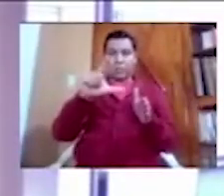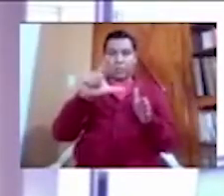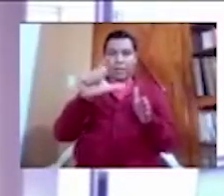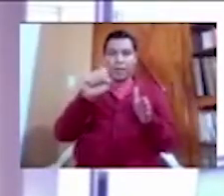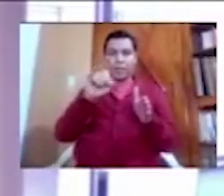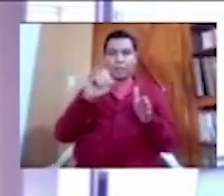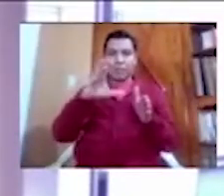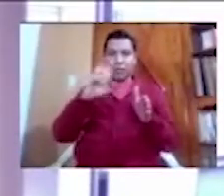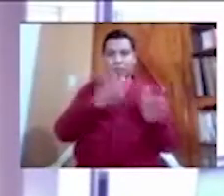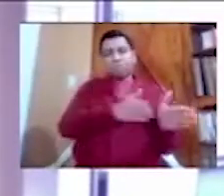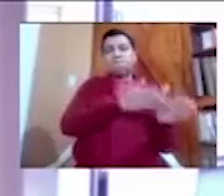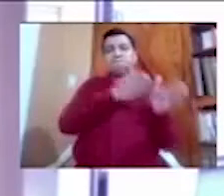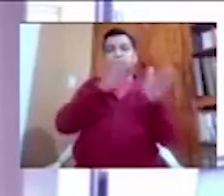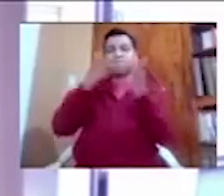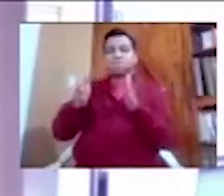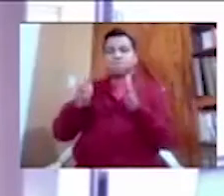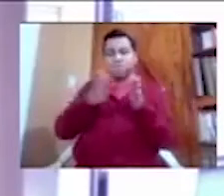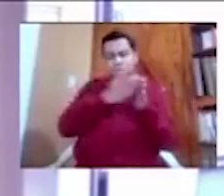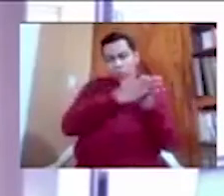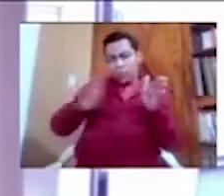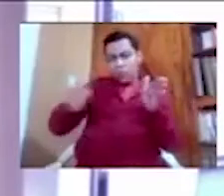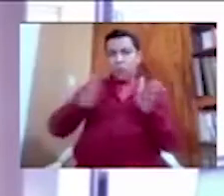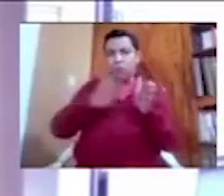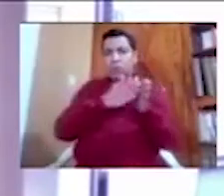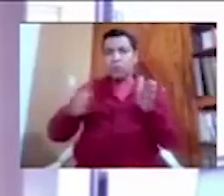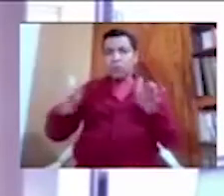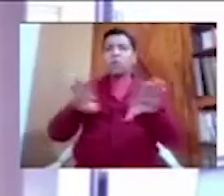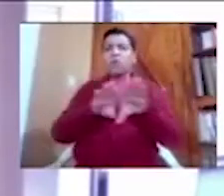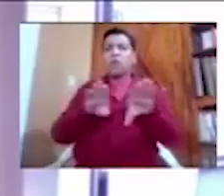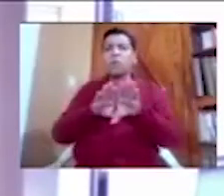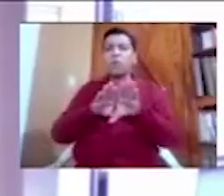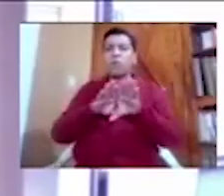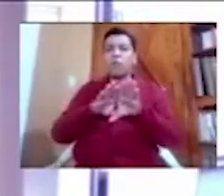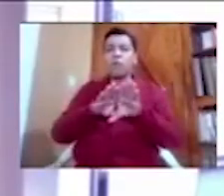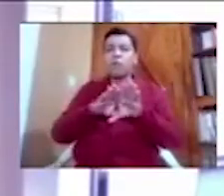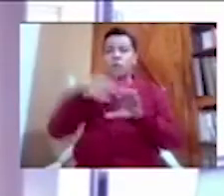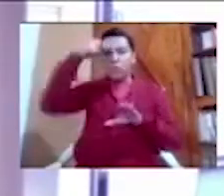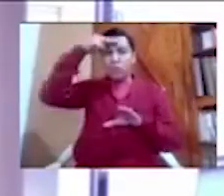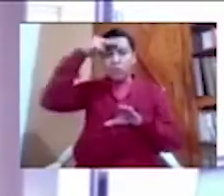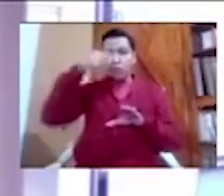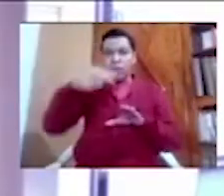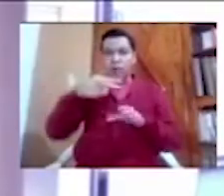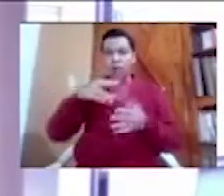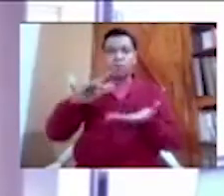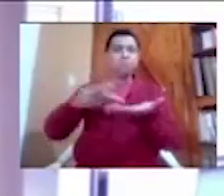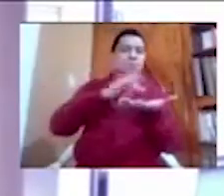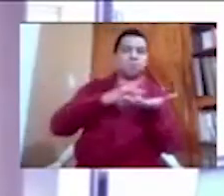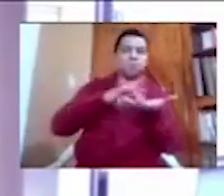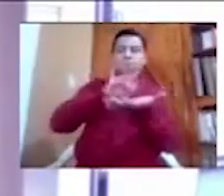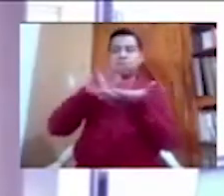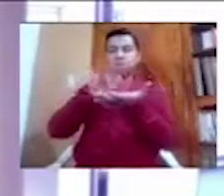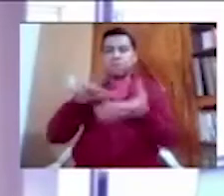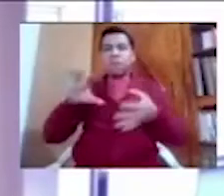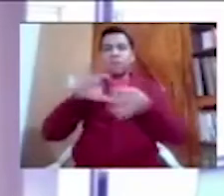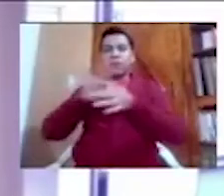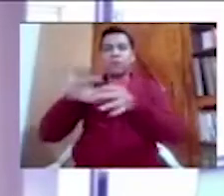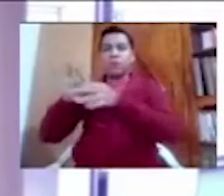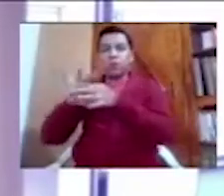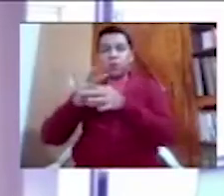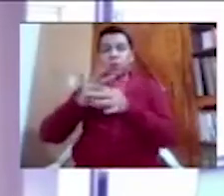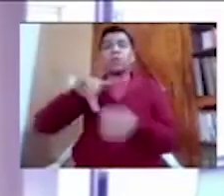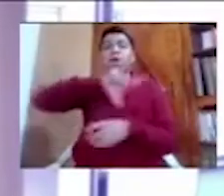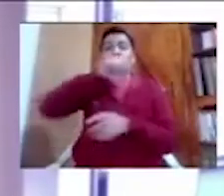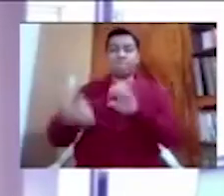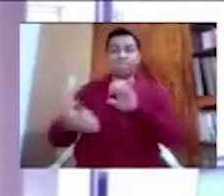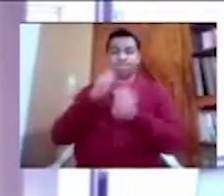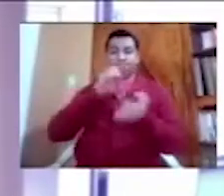hemos dicho, de sus enemigos. También es importante mencionar que Tlatelolco fue el último bastión de